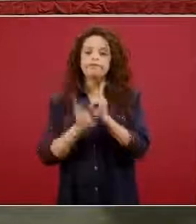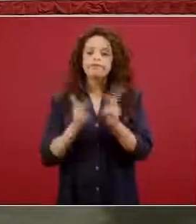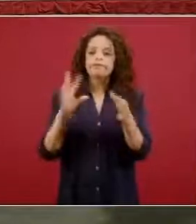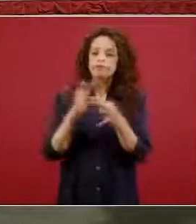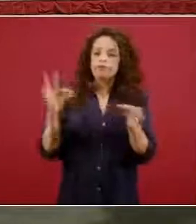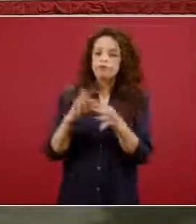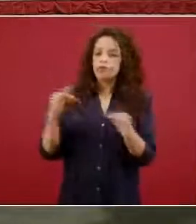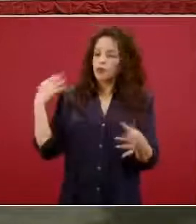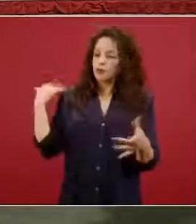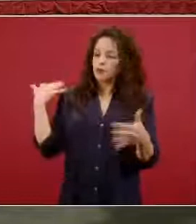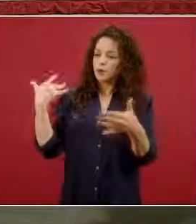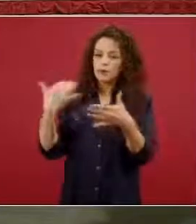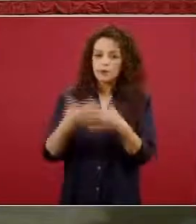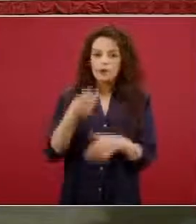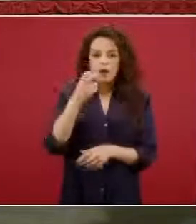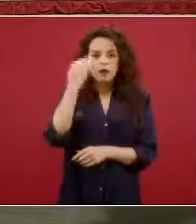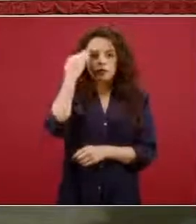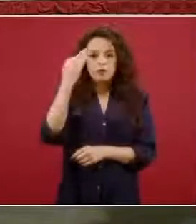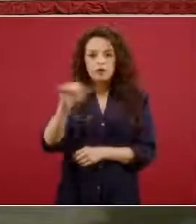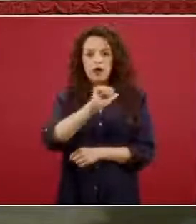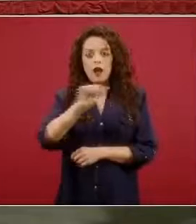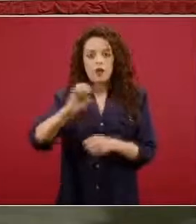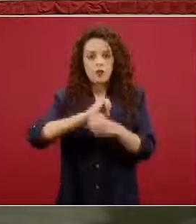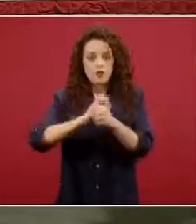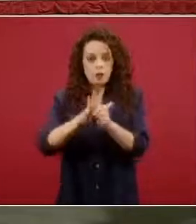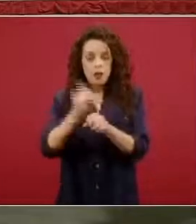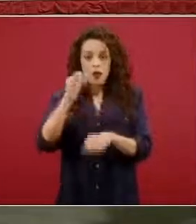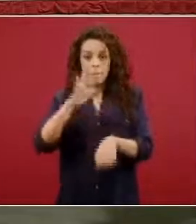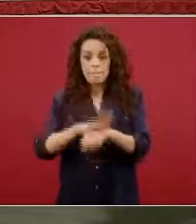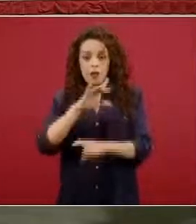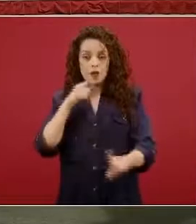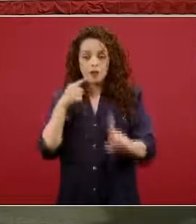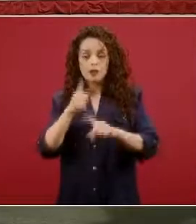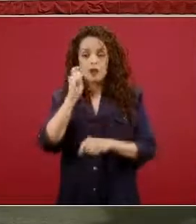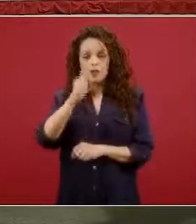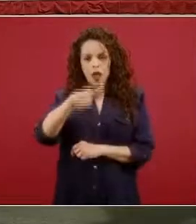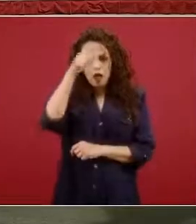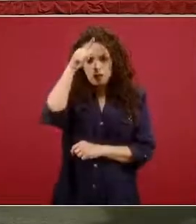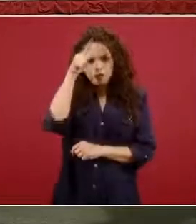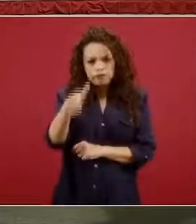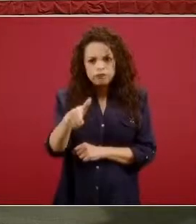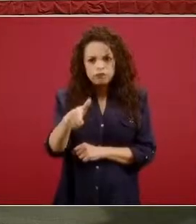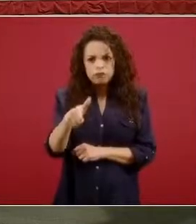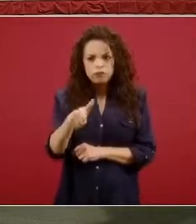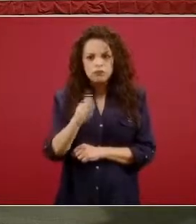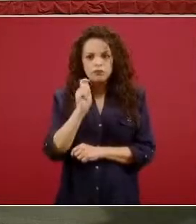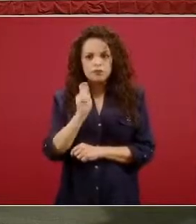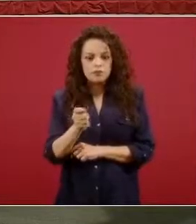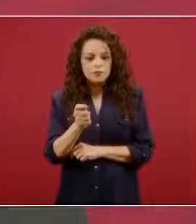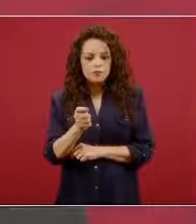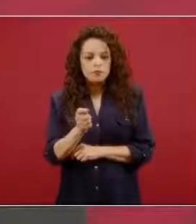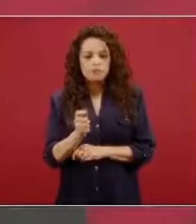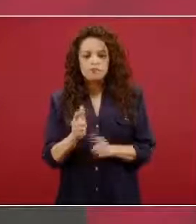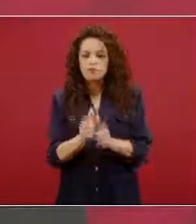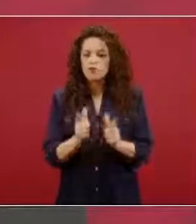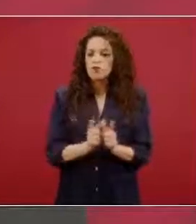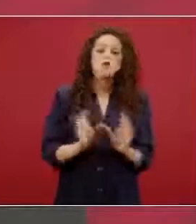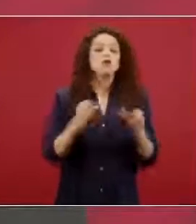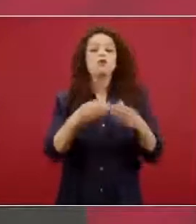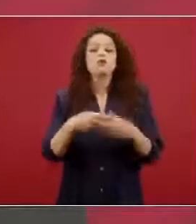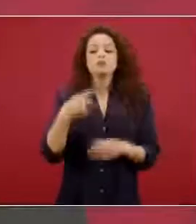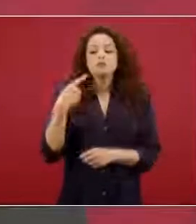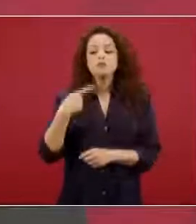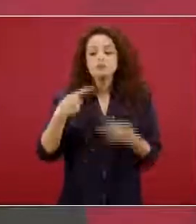lo largo de toda la epidemia, en particular cuando identificamos que algún segmento de la sociedad pudiera no